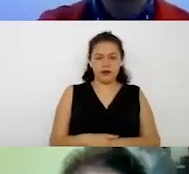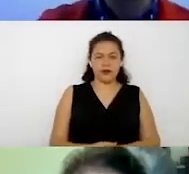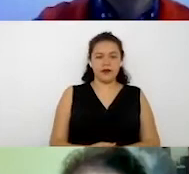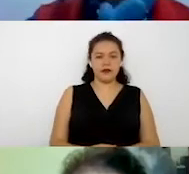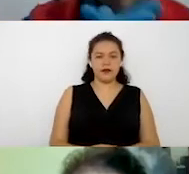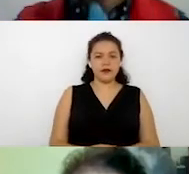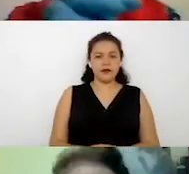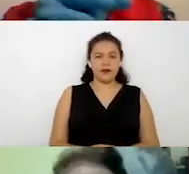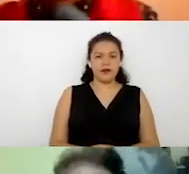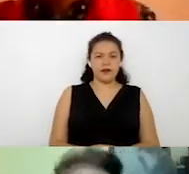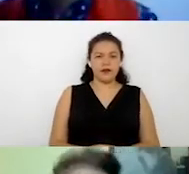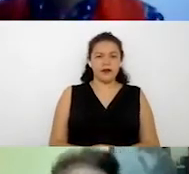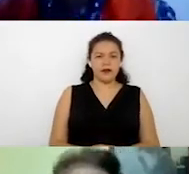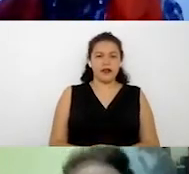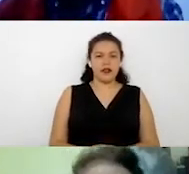Bien.